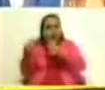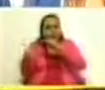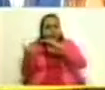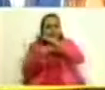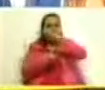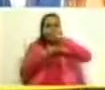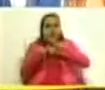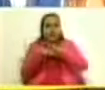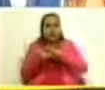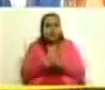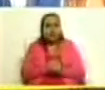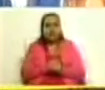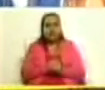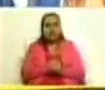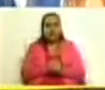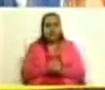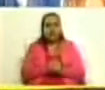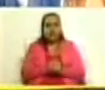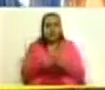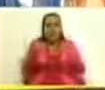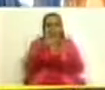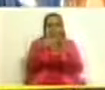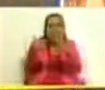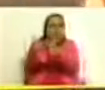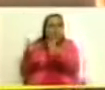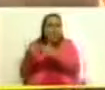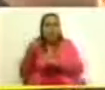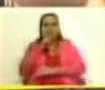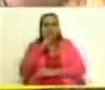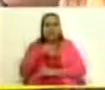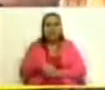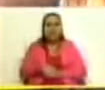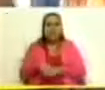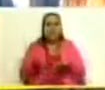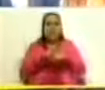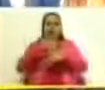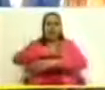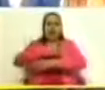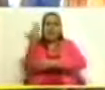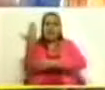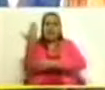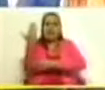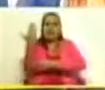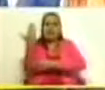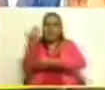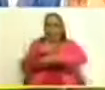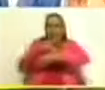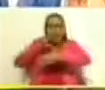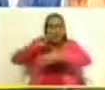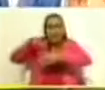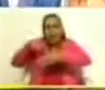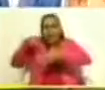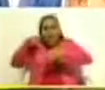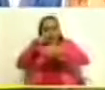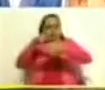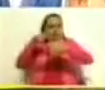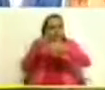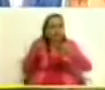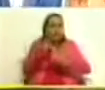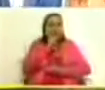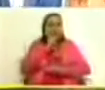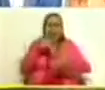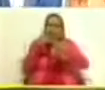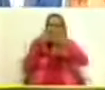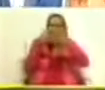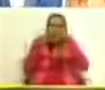que nos presentan, digamos, yo le llamo trabas, yo le llamo alcabalas, ¿no? Que eso nos dificulta el seguir avanzando y el seguir creciendo. Y